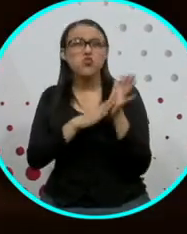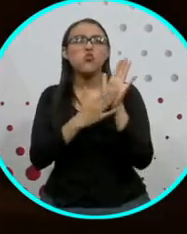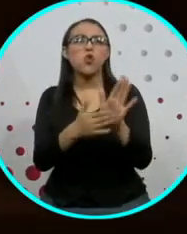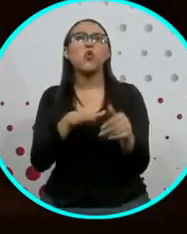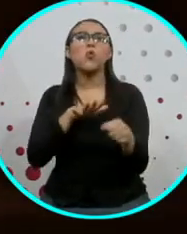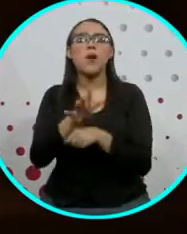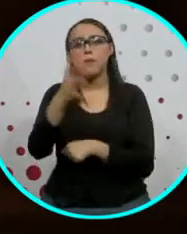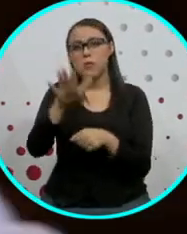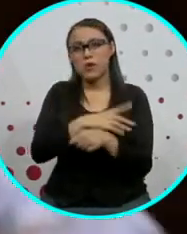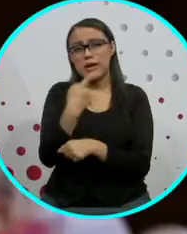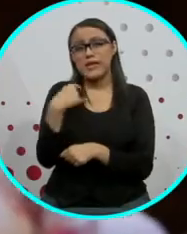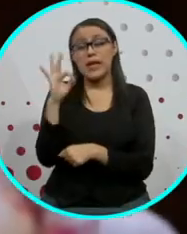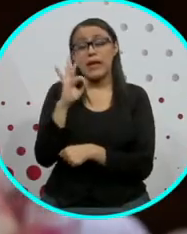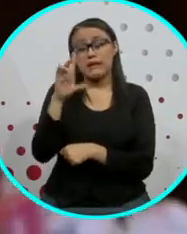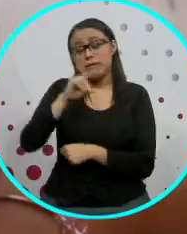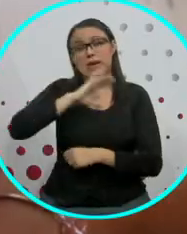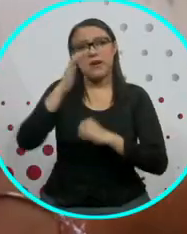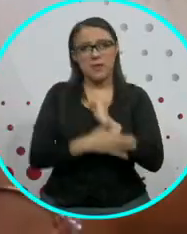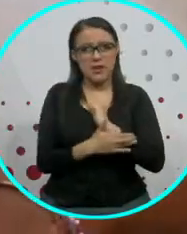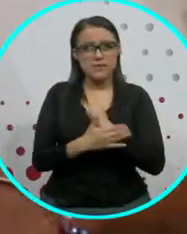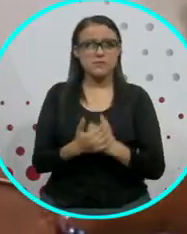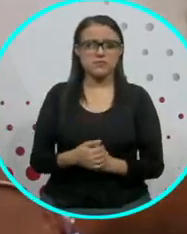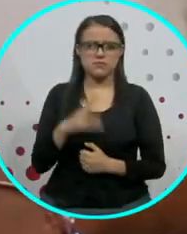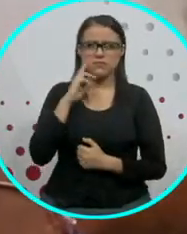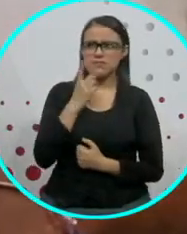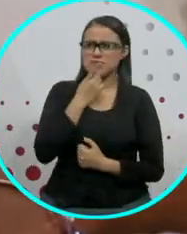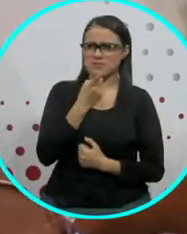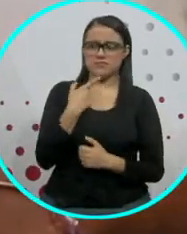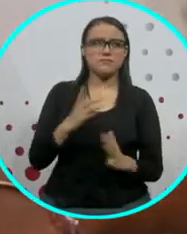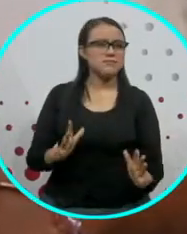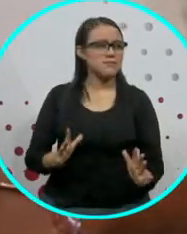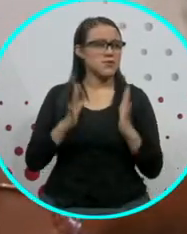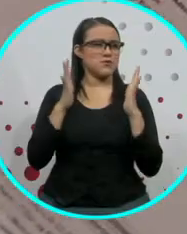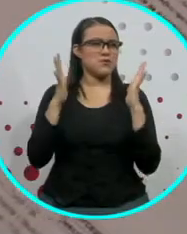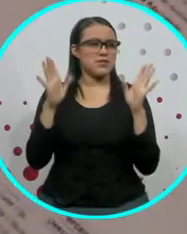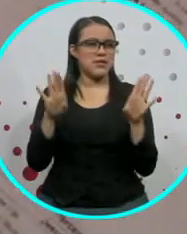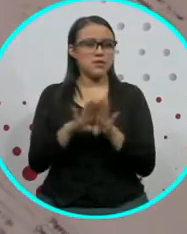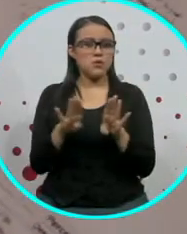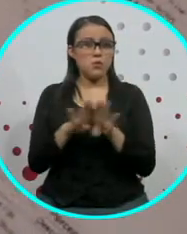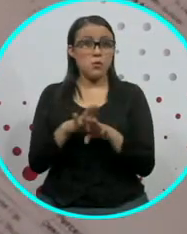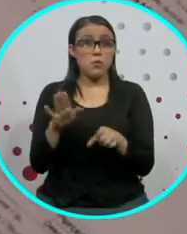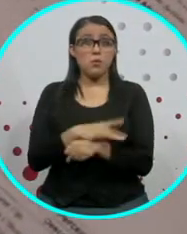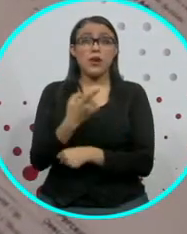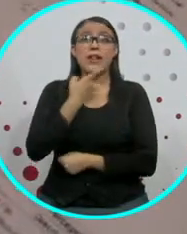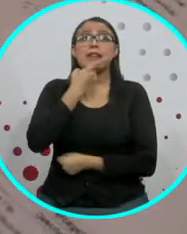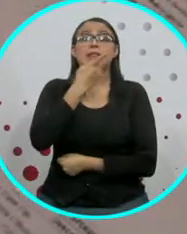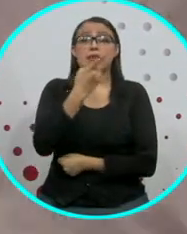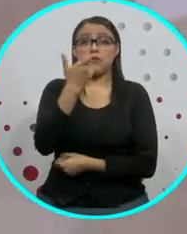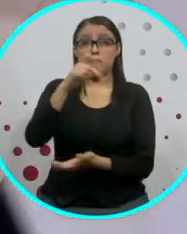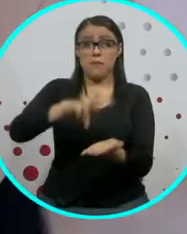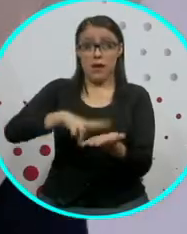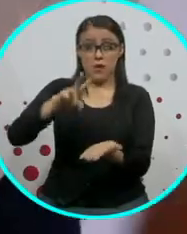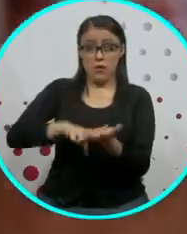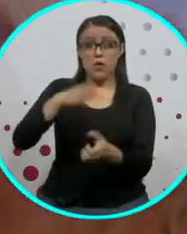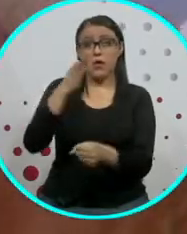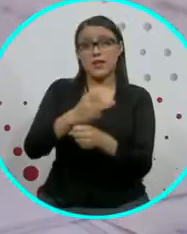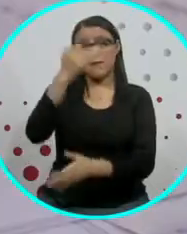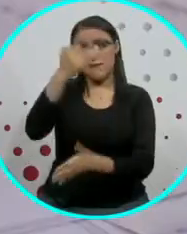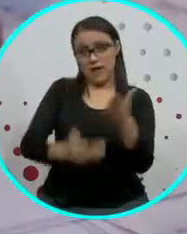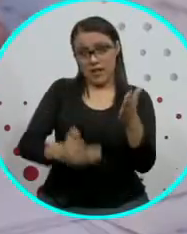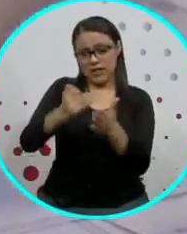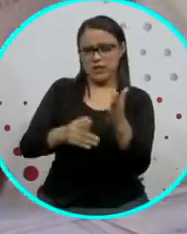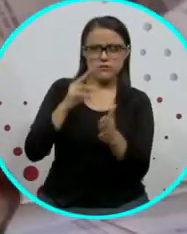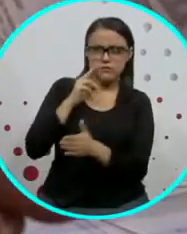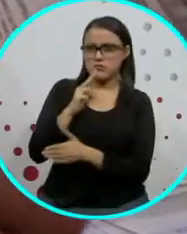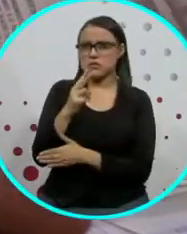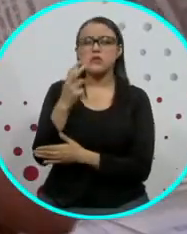pues pensaba que pronto lo liquidaría. Asegura que se llevó una gran impresión, pues al informarle la cantidad que aún adeuda, se percató